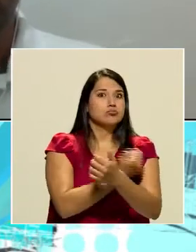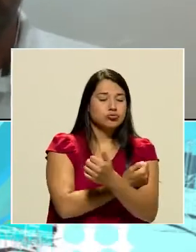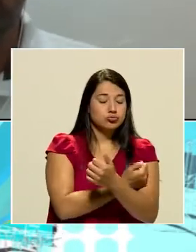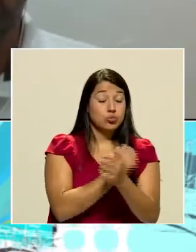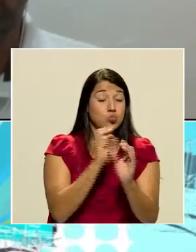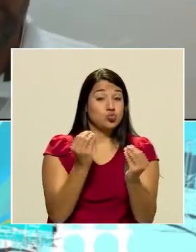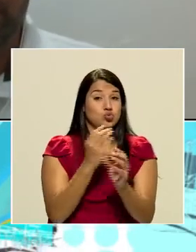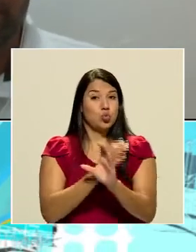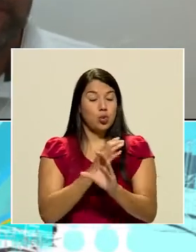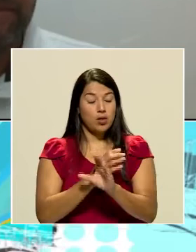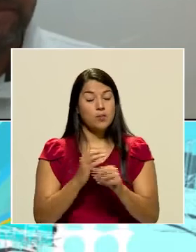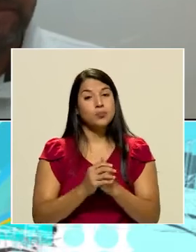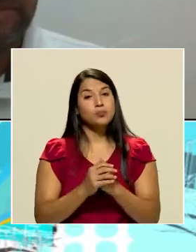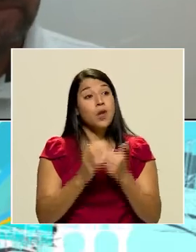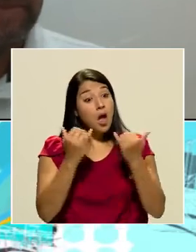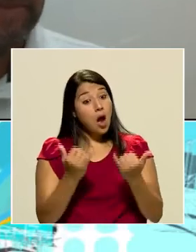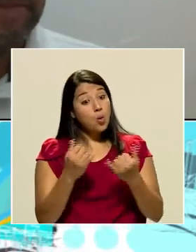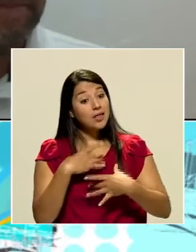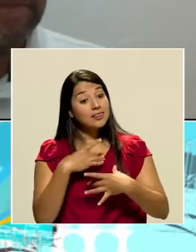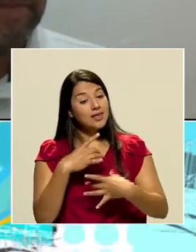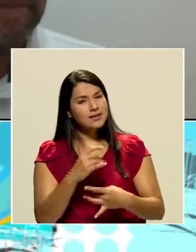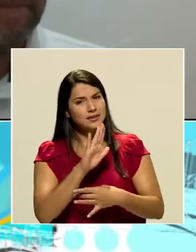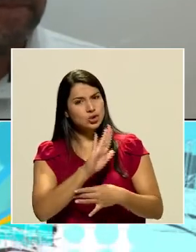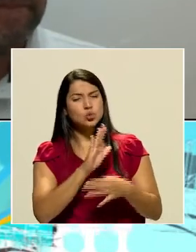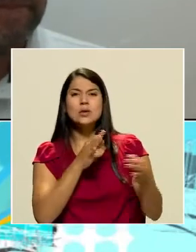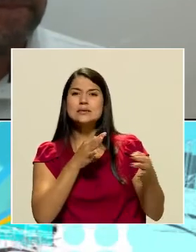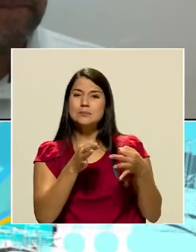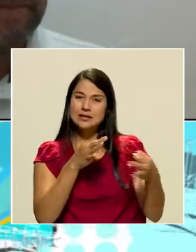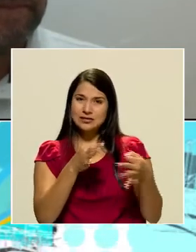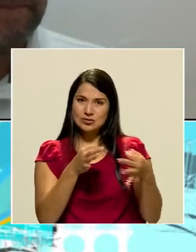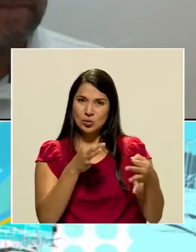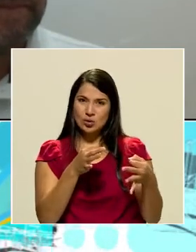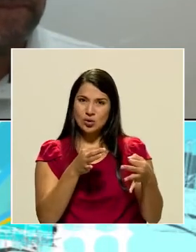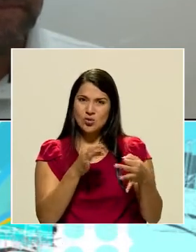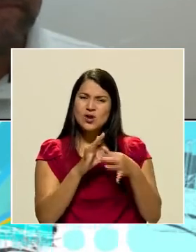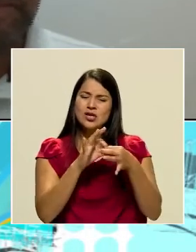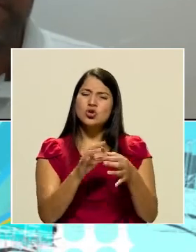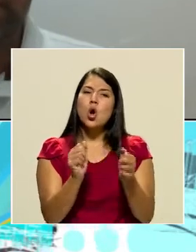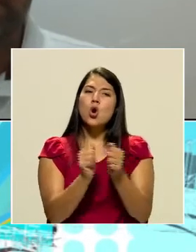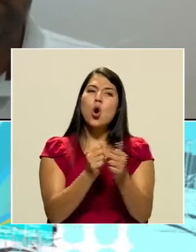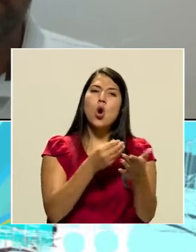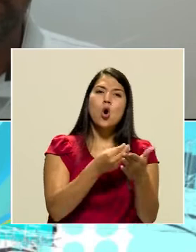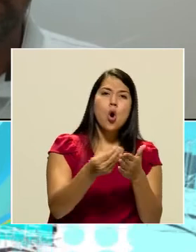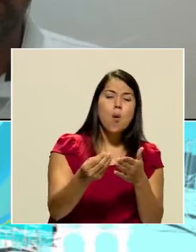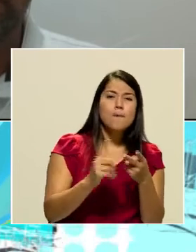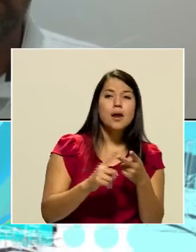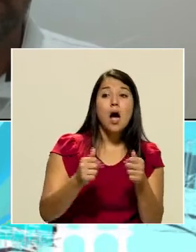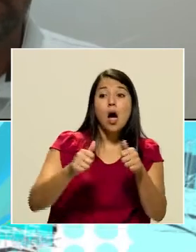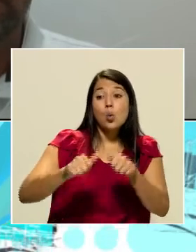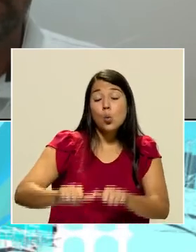qué interesante estas modelaciones que usted hizo entre la compra, el acuerdo